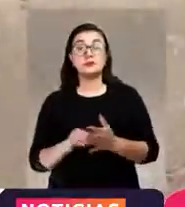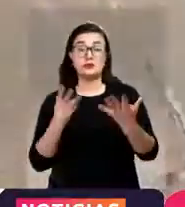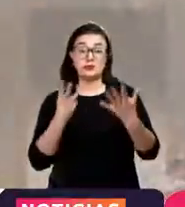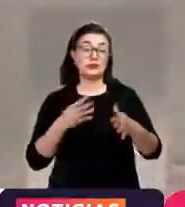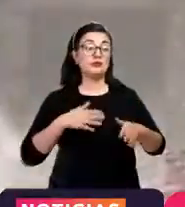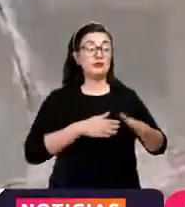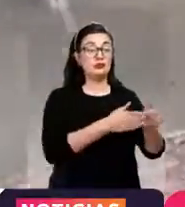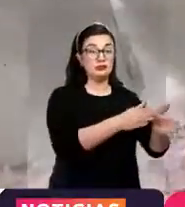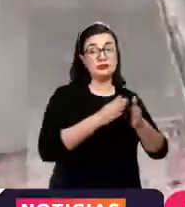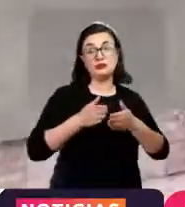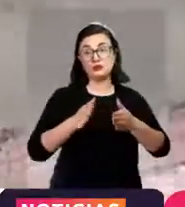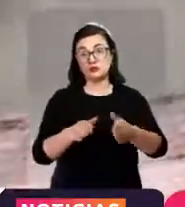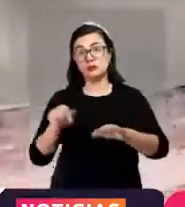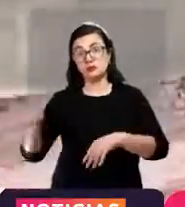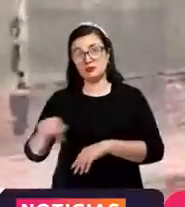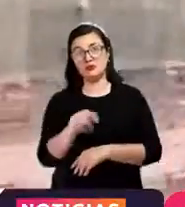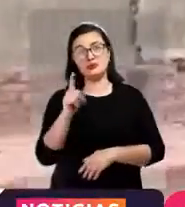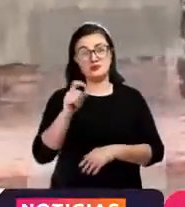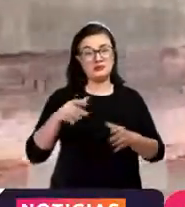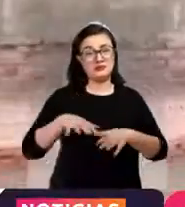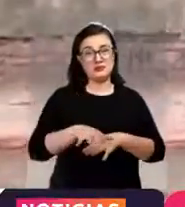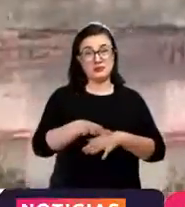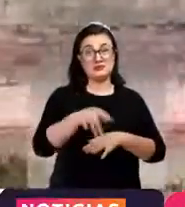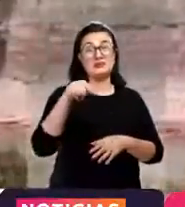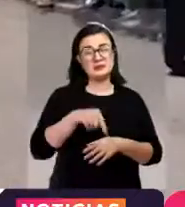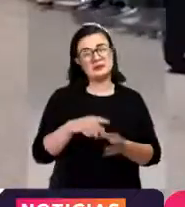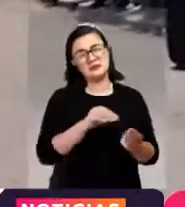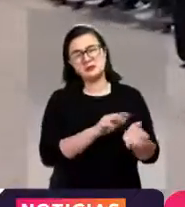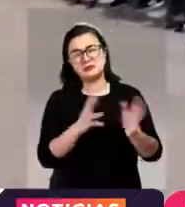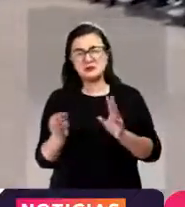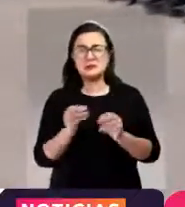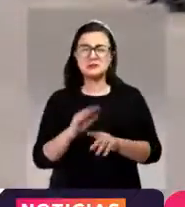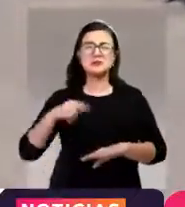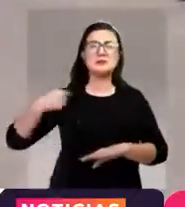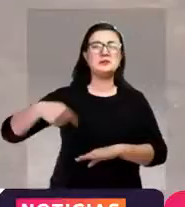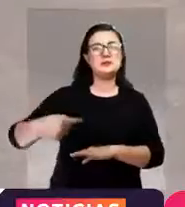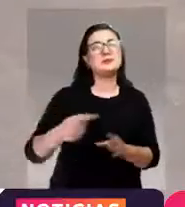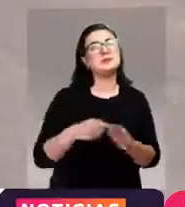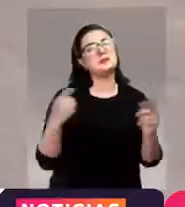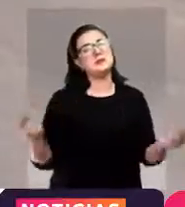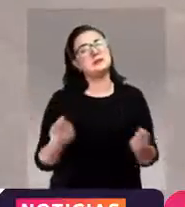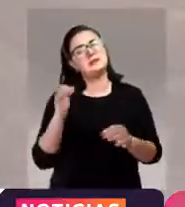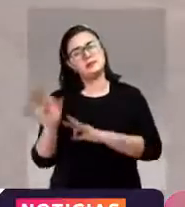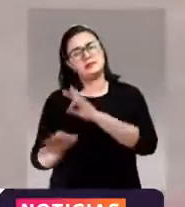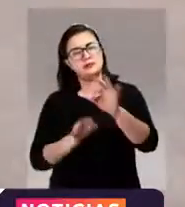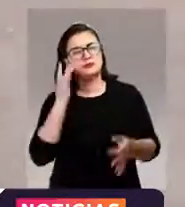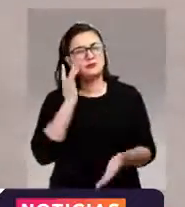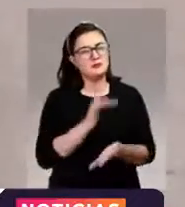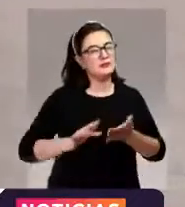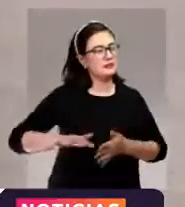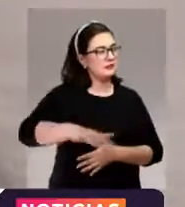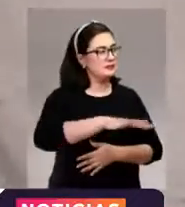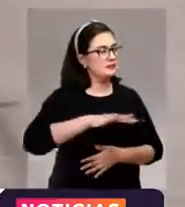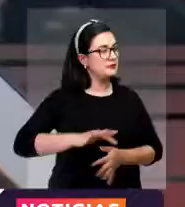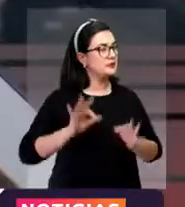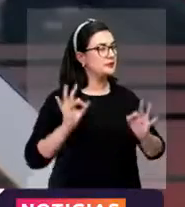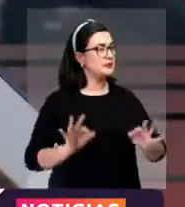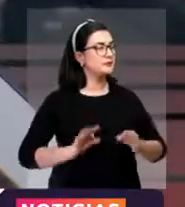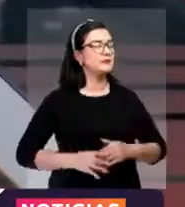canales y 6 quebradas. La alcaldía proyecta más jornadas para promover la recuperación de los demás espacios naturales.